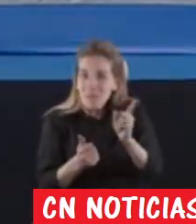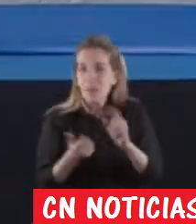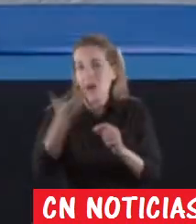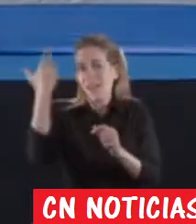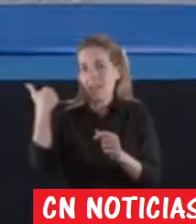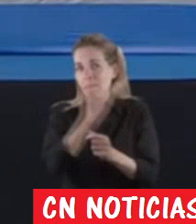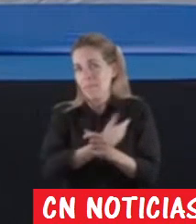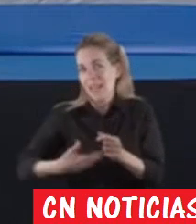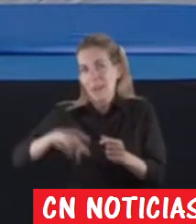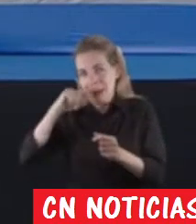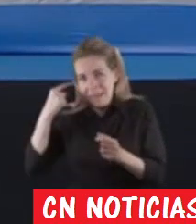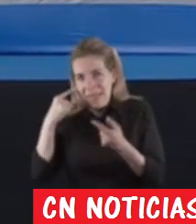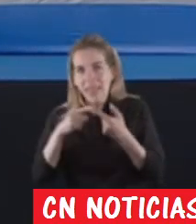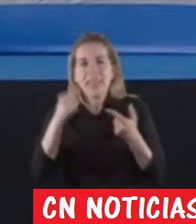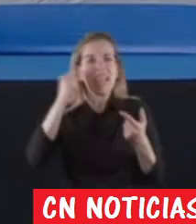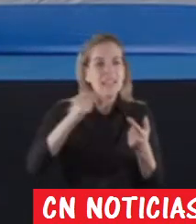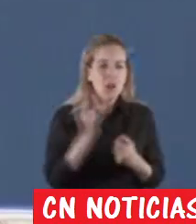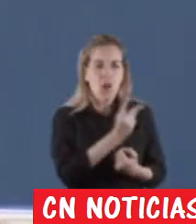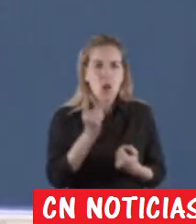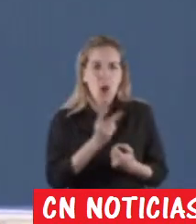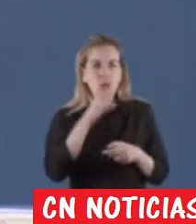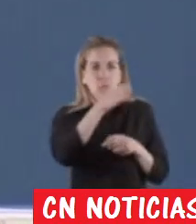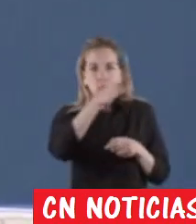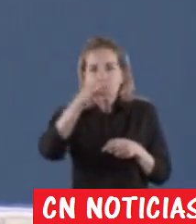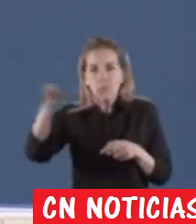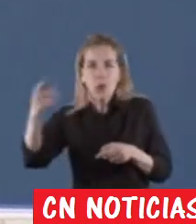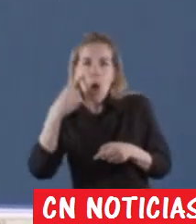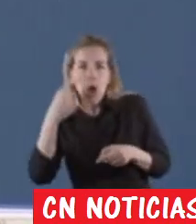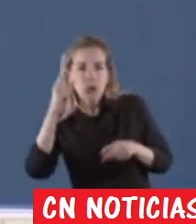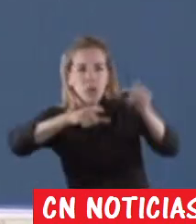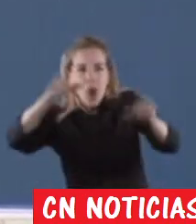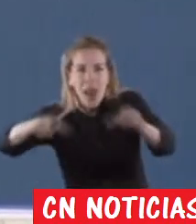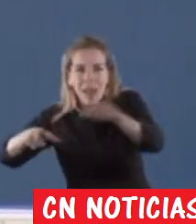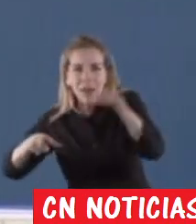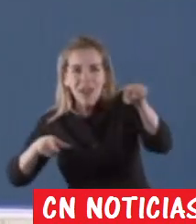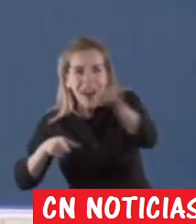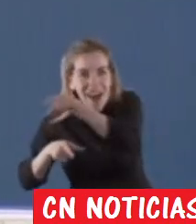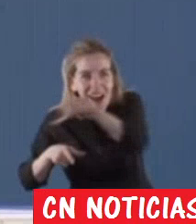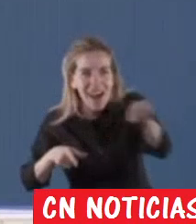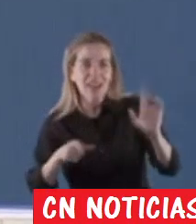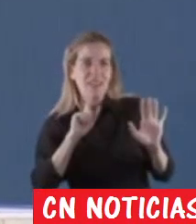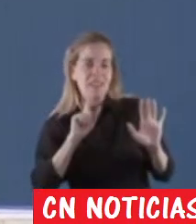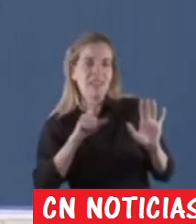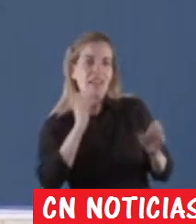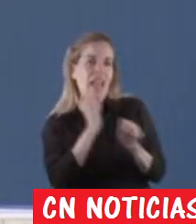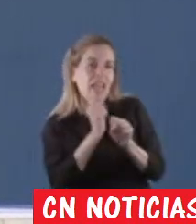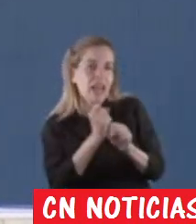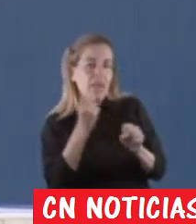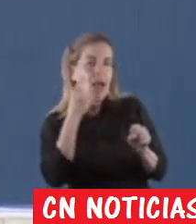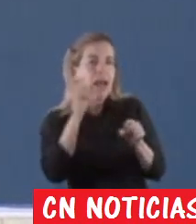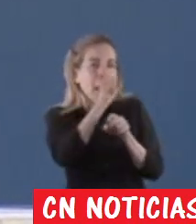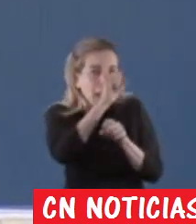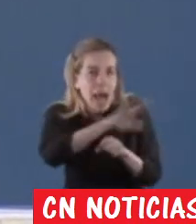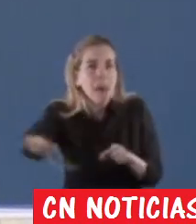recorrieron a cada uno de ellos. Son productores que trabajan la tierra. Son comerciantes